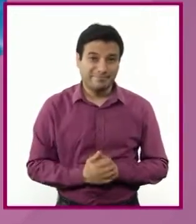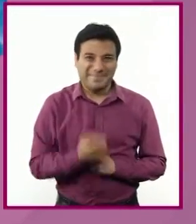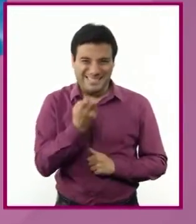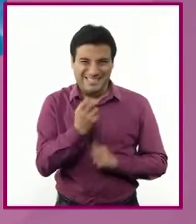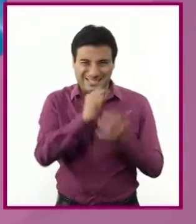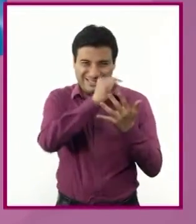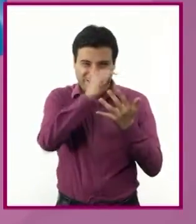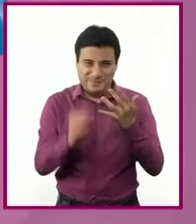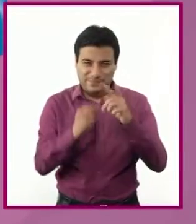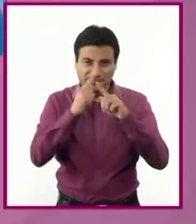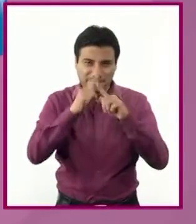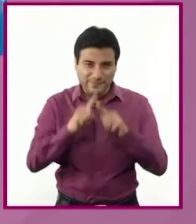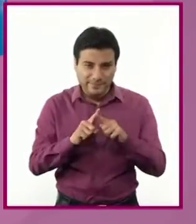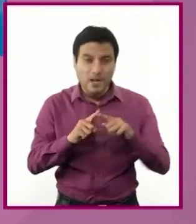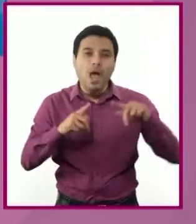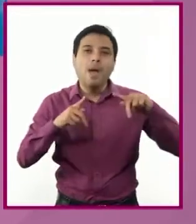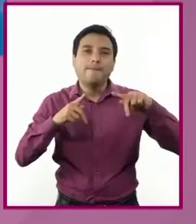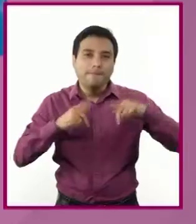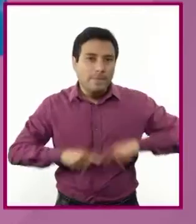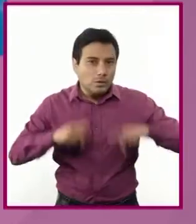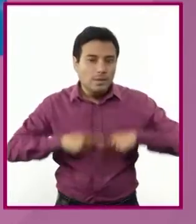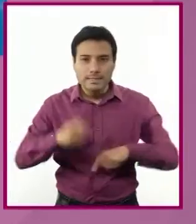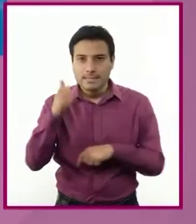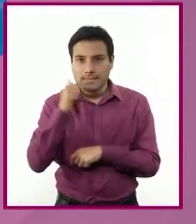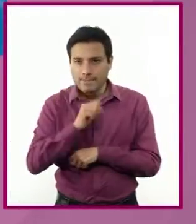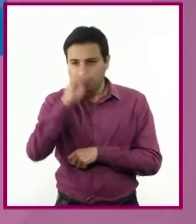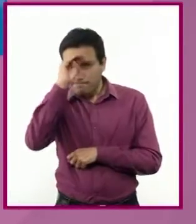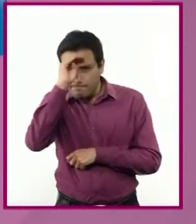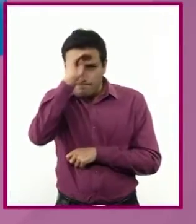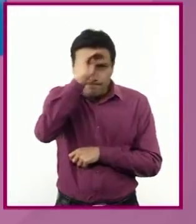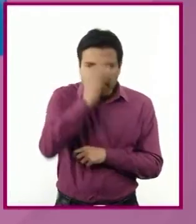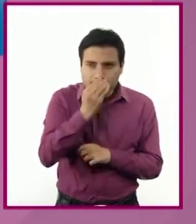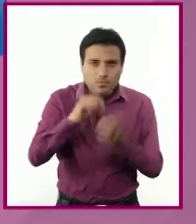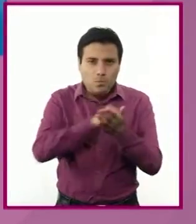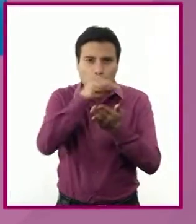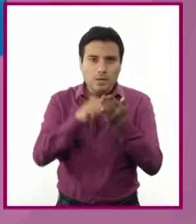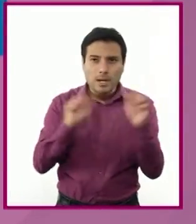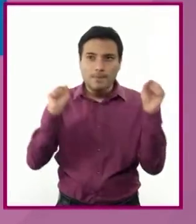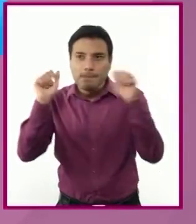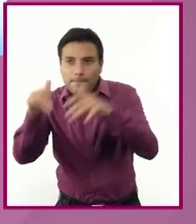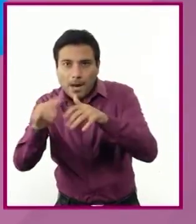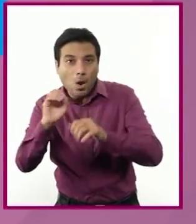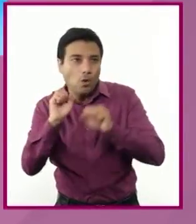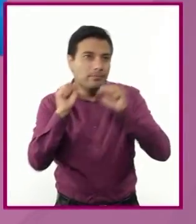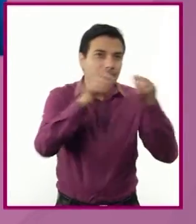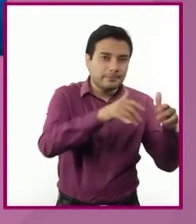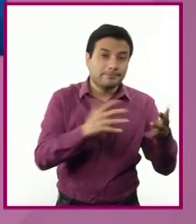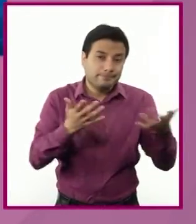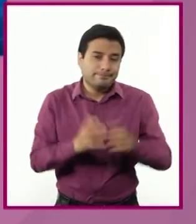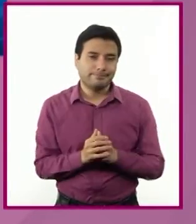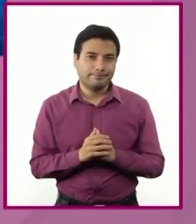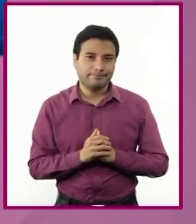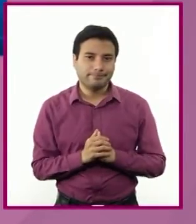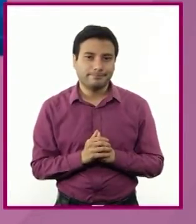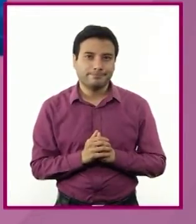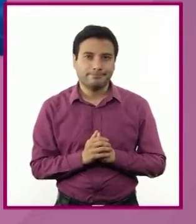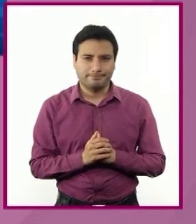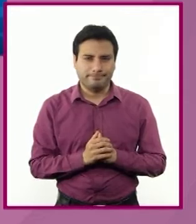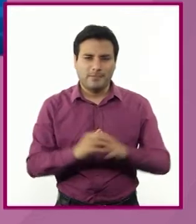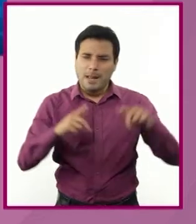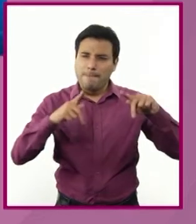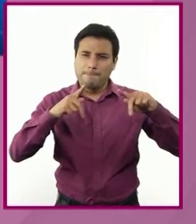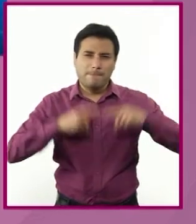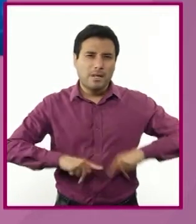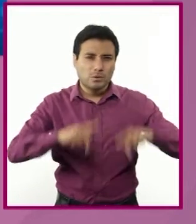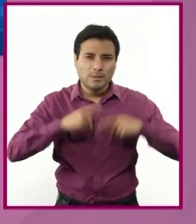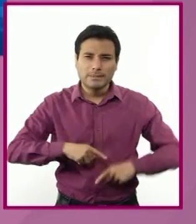en conjunto influyen en la distribución desigual de la población en el espacio geográfico. Las regiones con alta